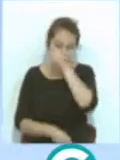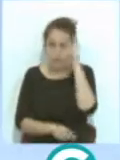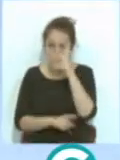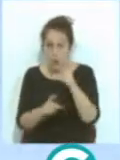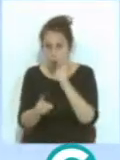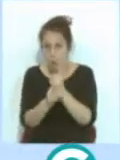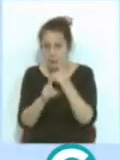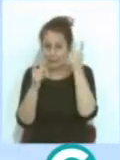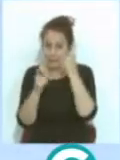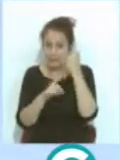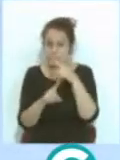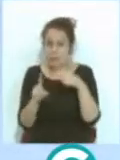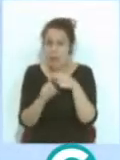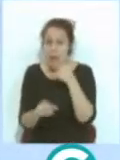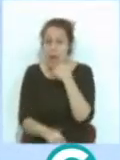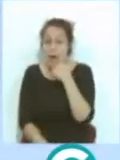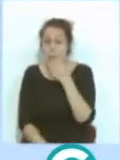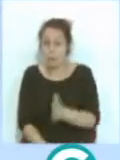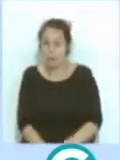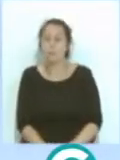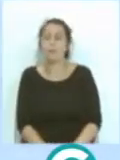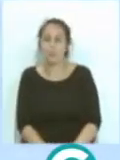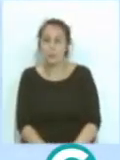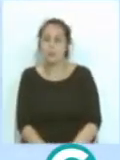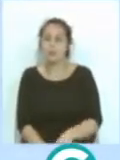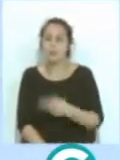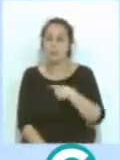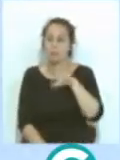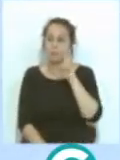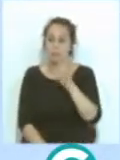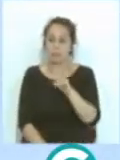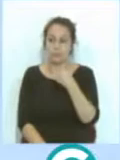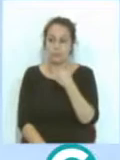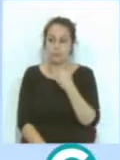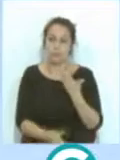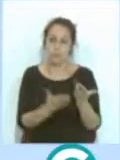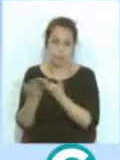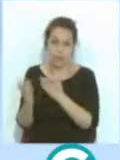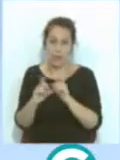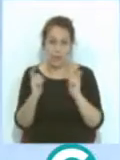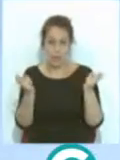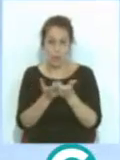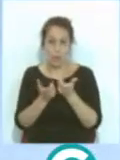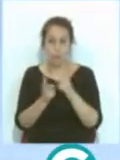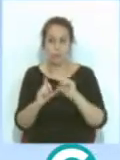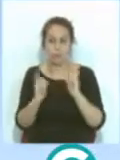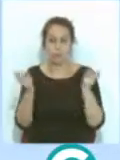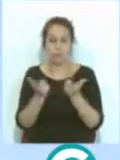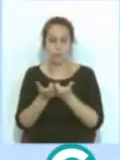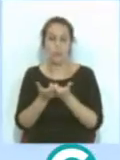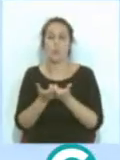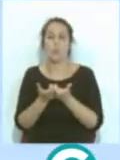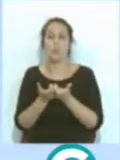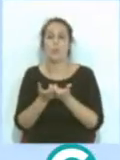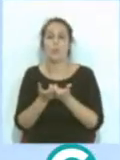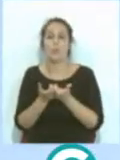intentar sumar algún punto. Efectivamente, ahí estamos viendo a la plantilla, una plantilla que después de